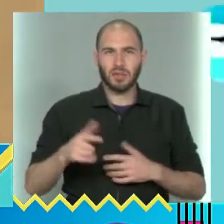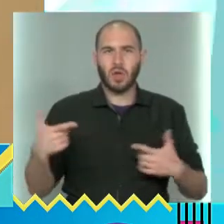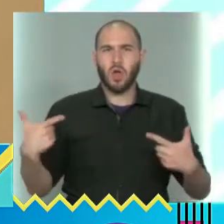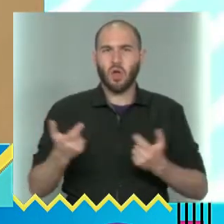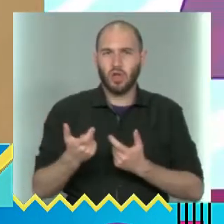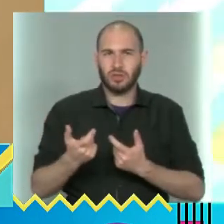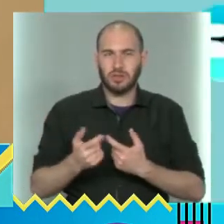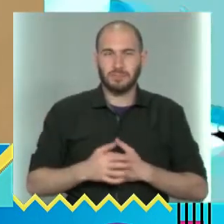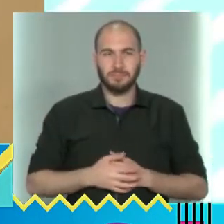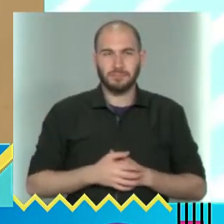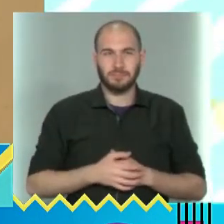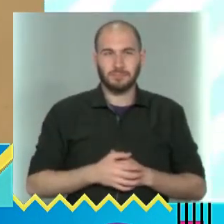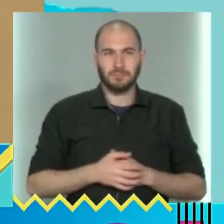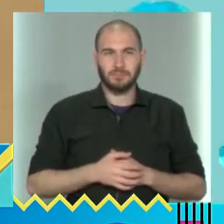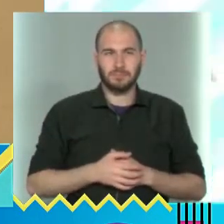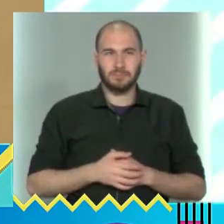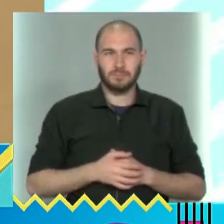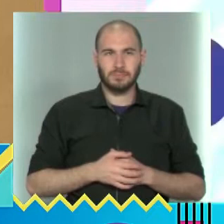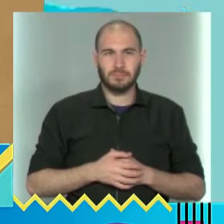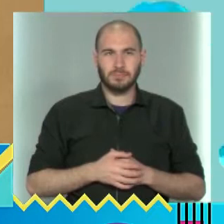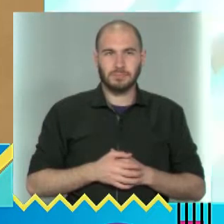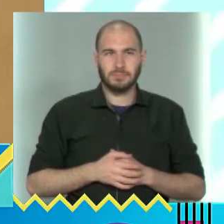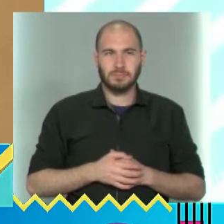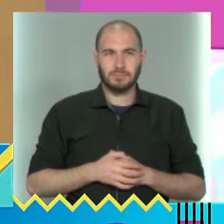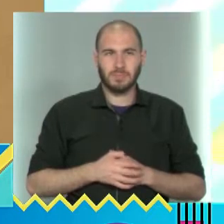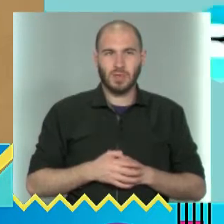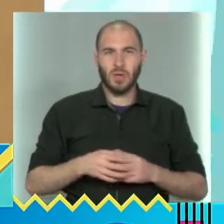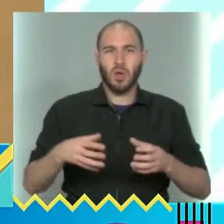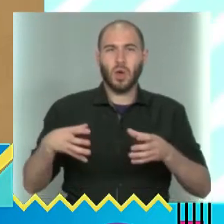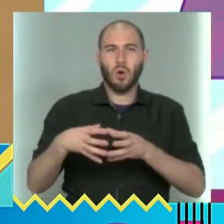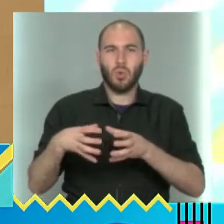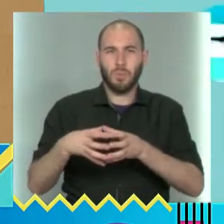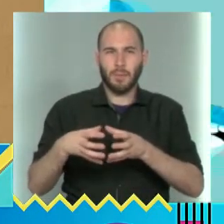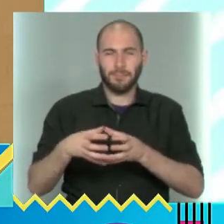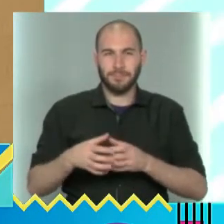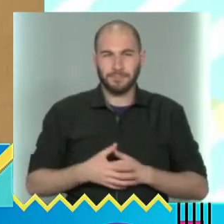anticuerpos cuando, diríamos, este grupo